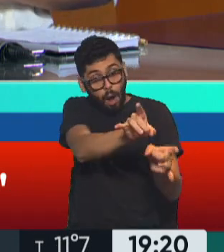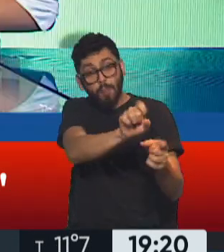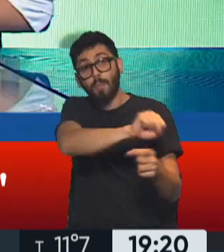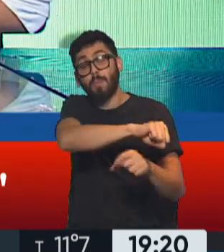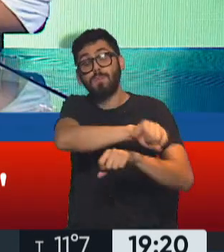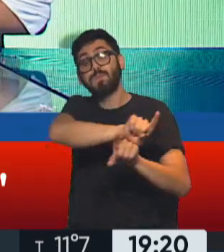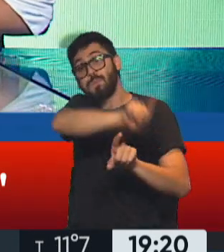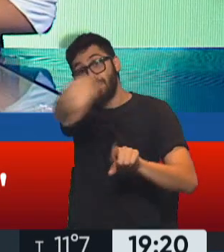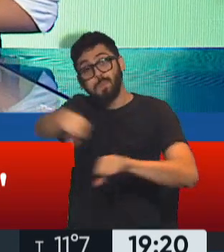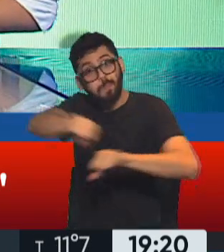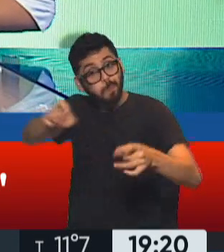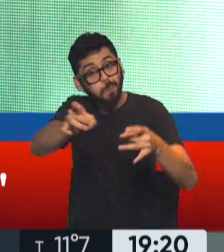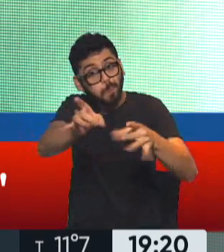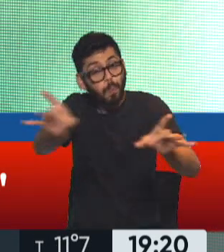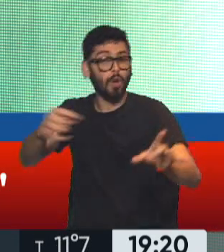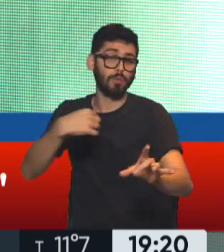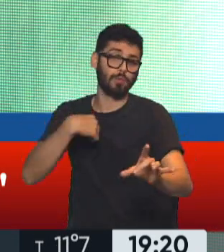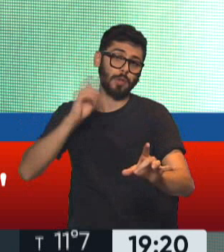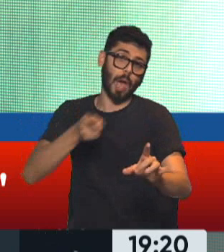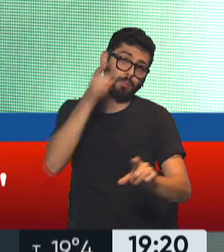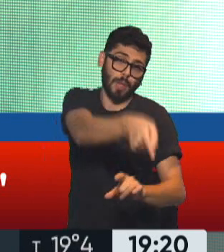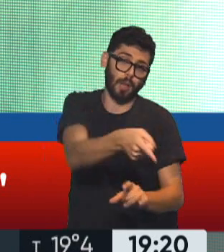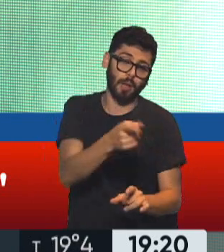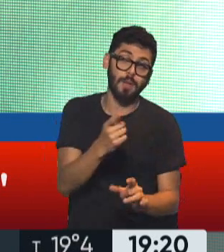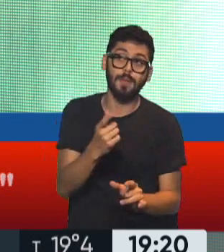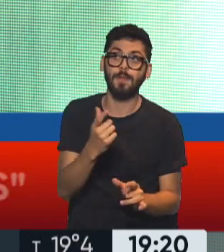Ucrania. Datos no menores, lo que acabas de decir,